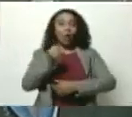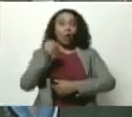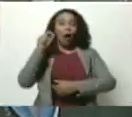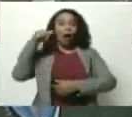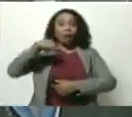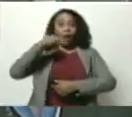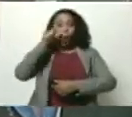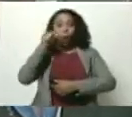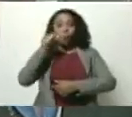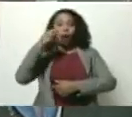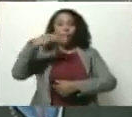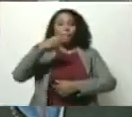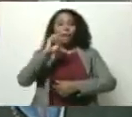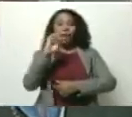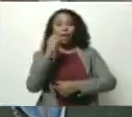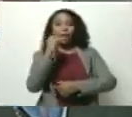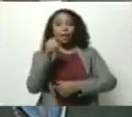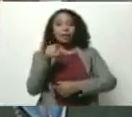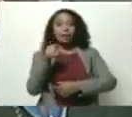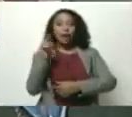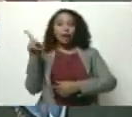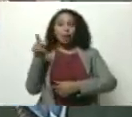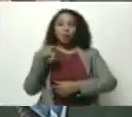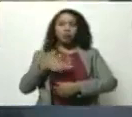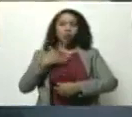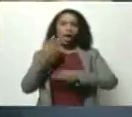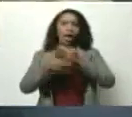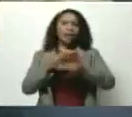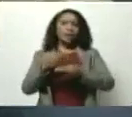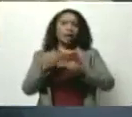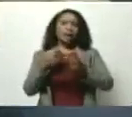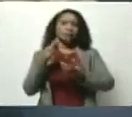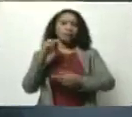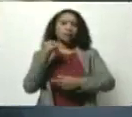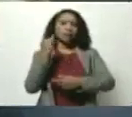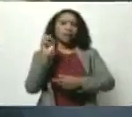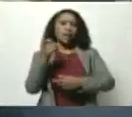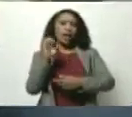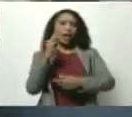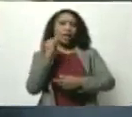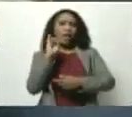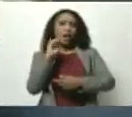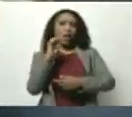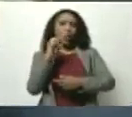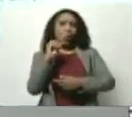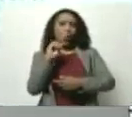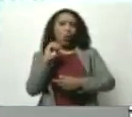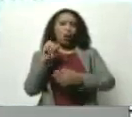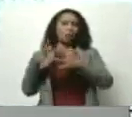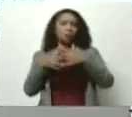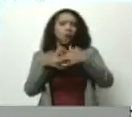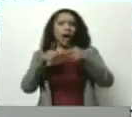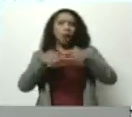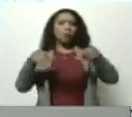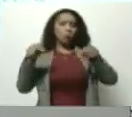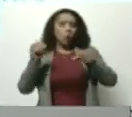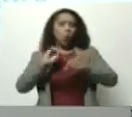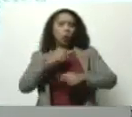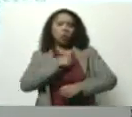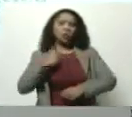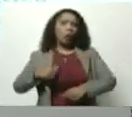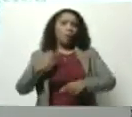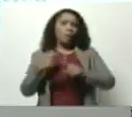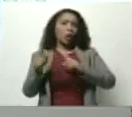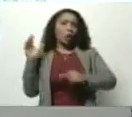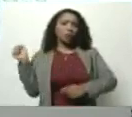país el pudo haber sido nigeriano pudo haber sido estadounidense japonés o chino pero lo